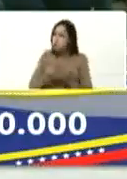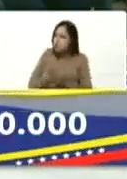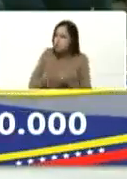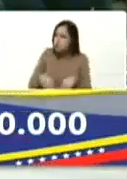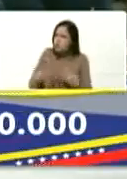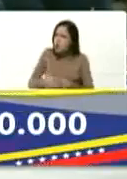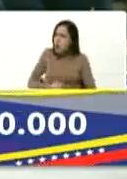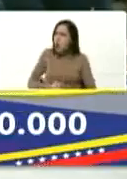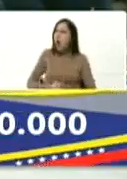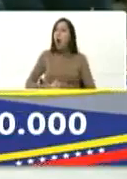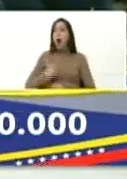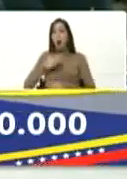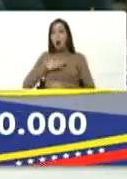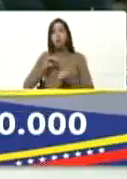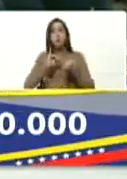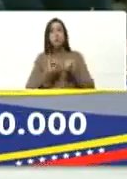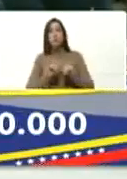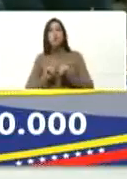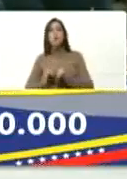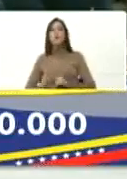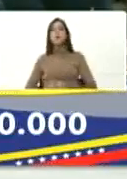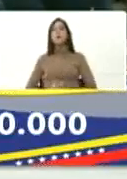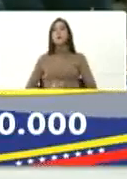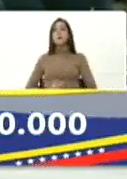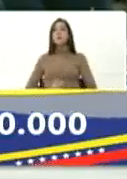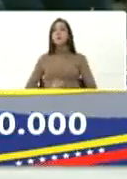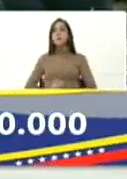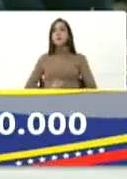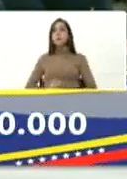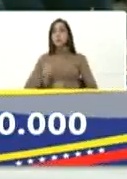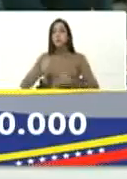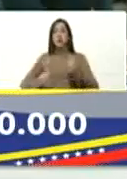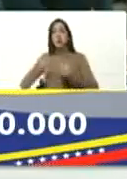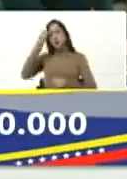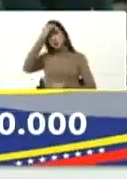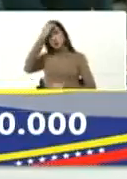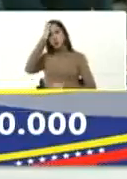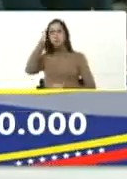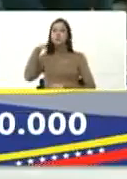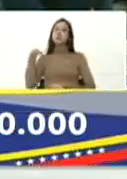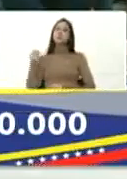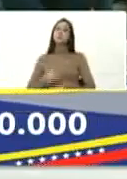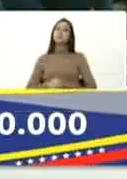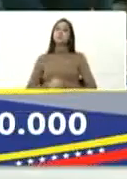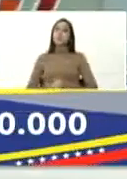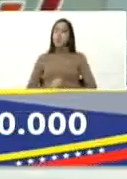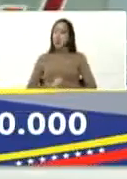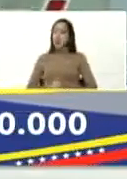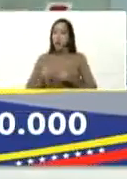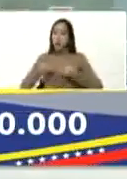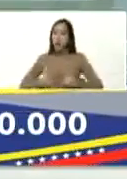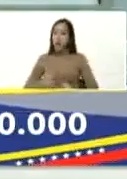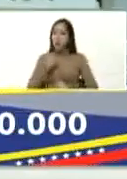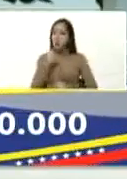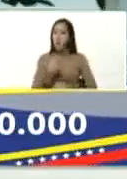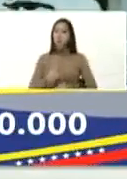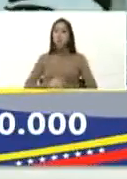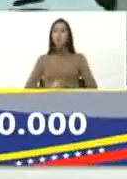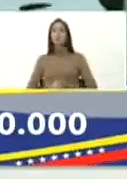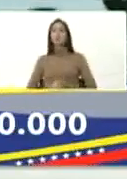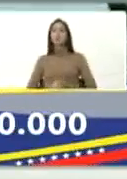estudiar ingeniería mecánica, el hijo de esta familia. Ingeniería